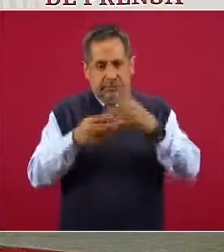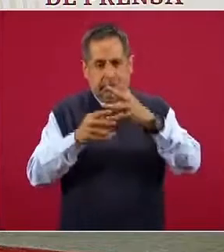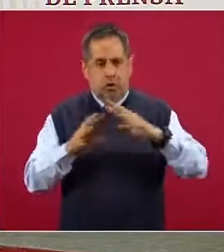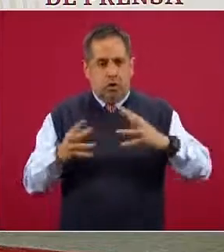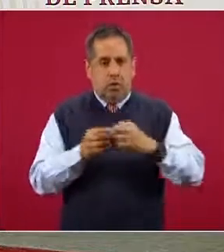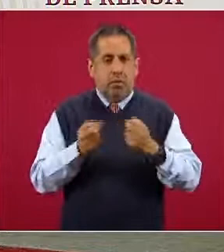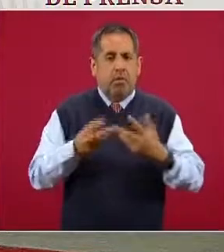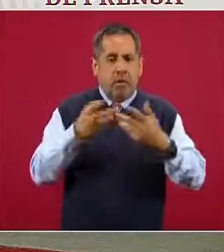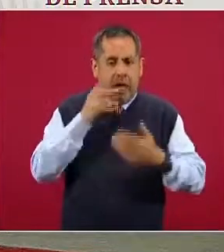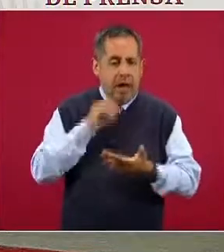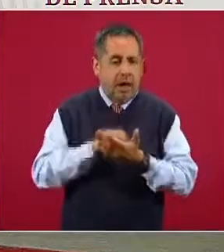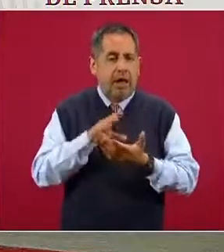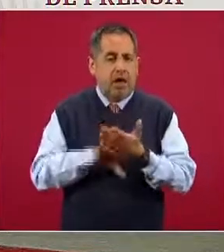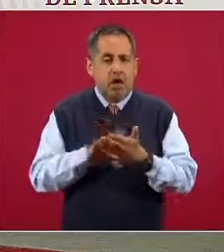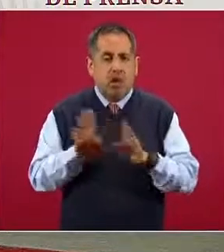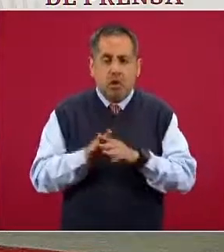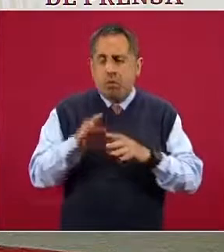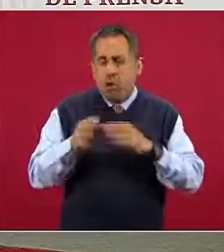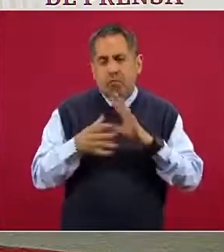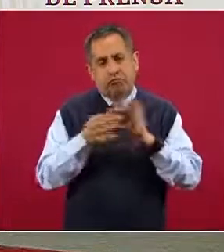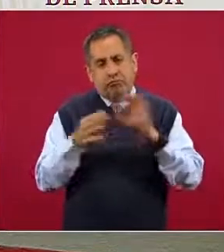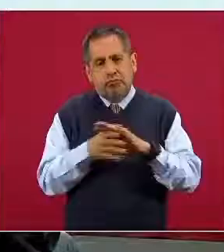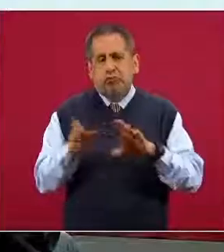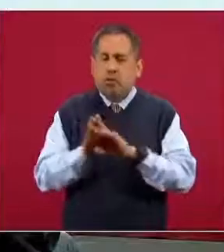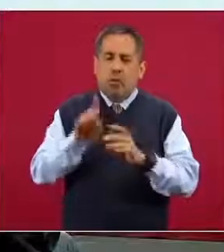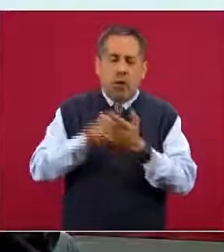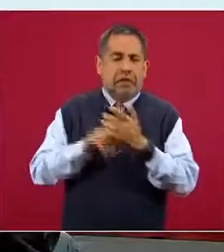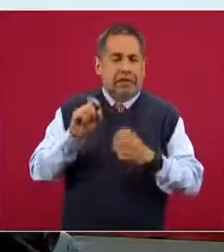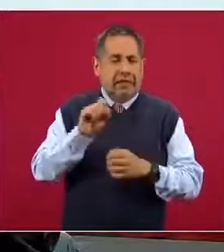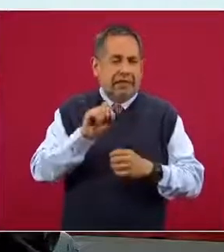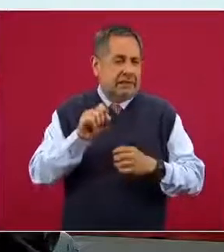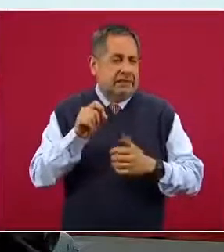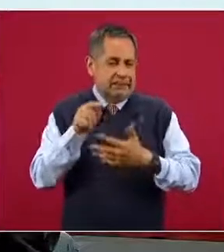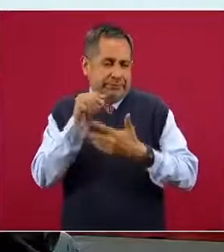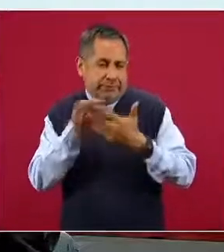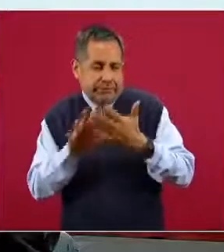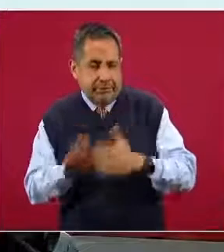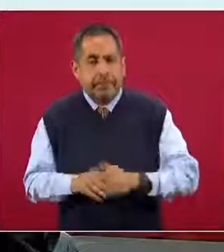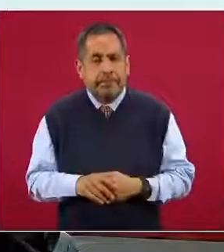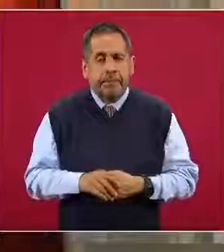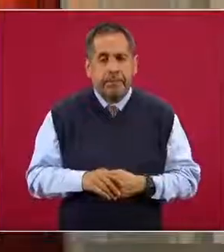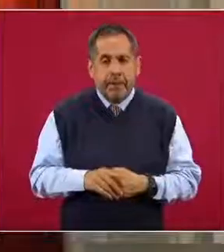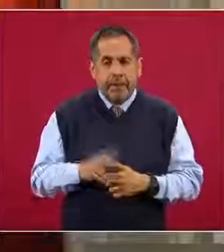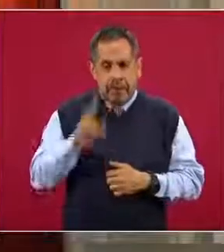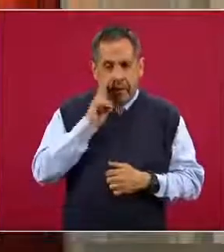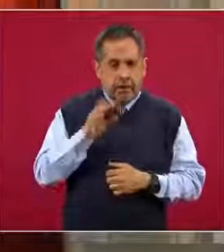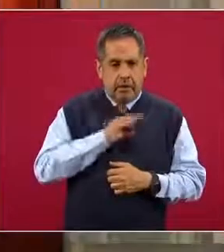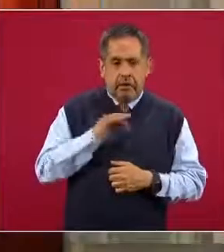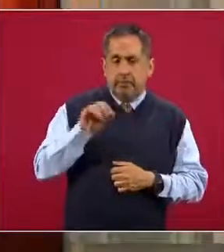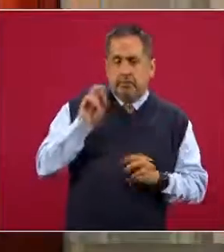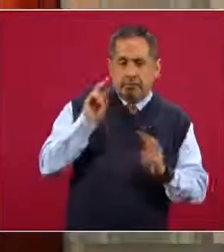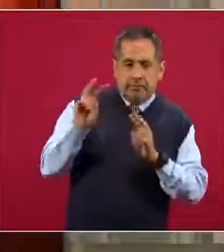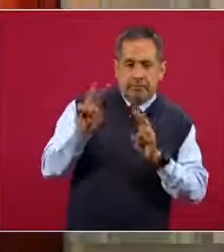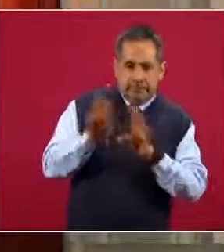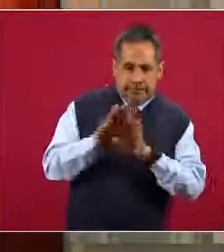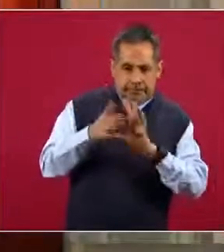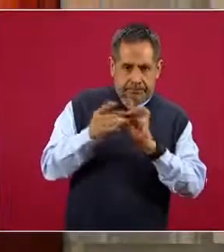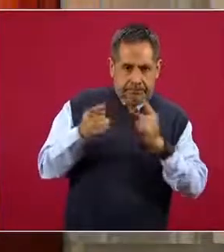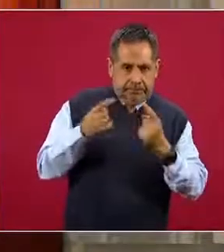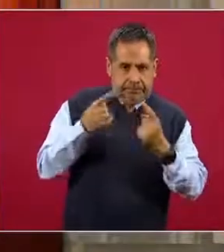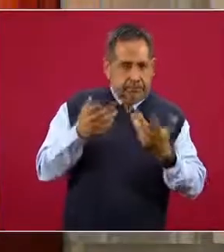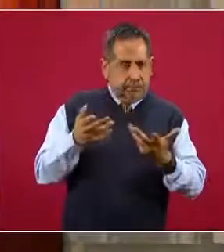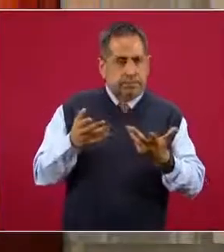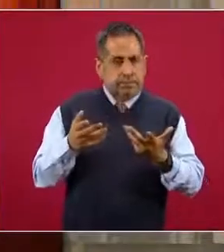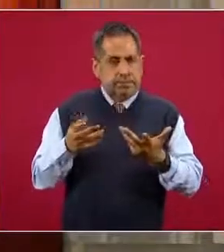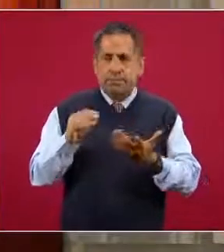menos se tiene registrado y notificado en el sistema. Y precisamente lo que podemos ver al día de hoy es que continúa